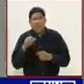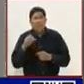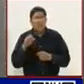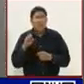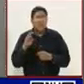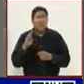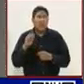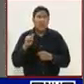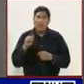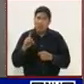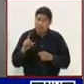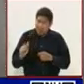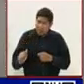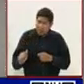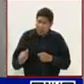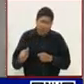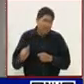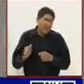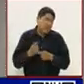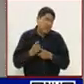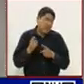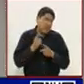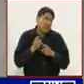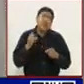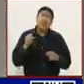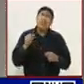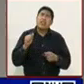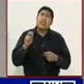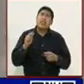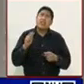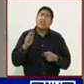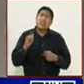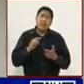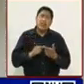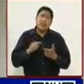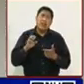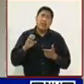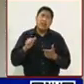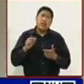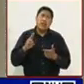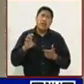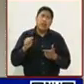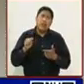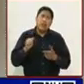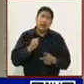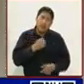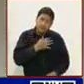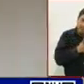Son varios los distritos afectados, entre estos Santari, Cauca, entre otros.